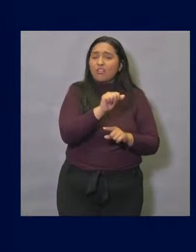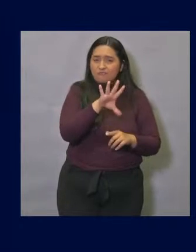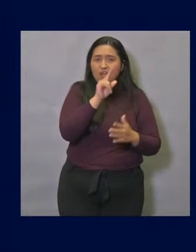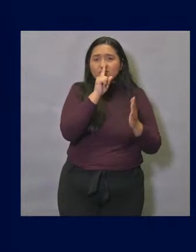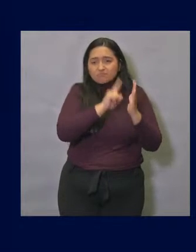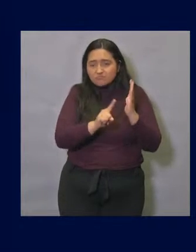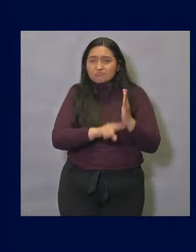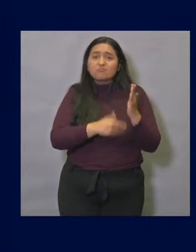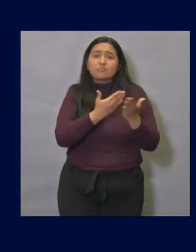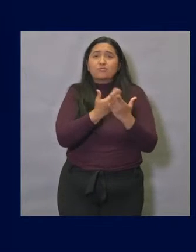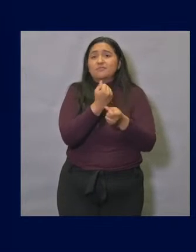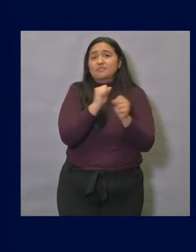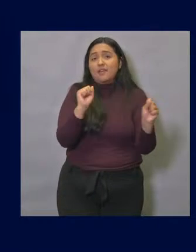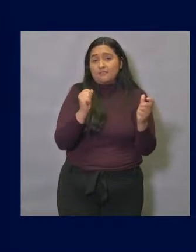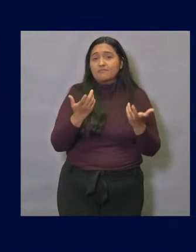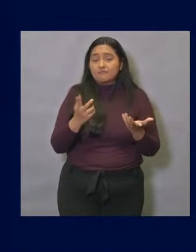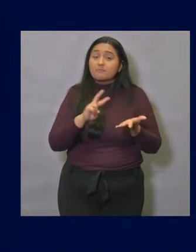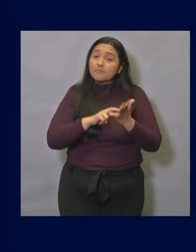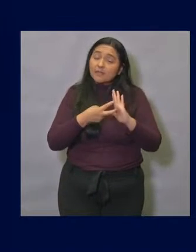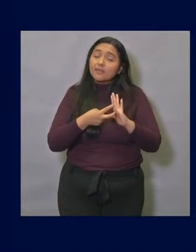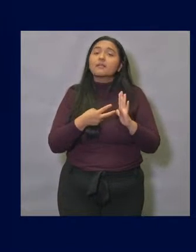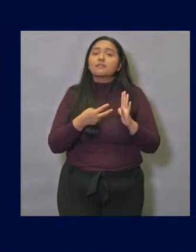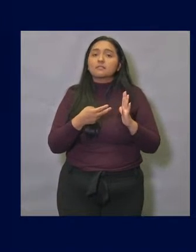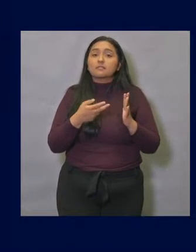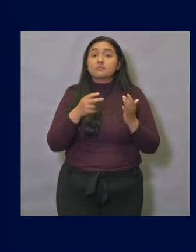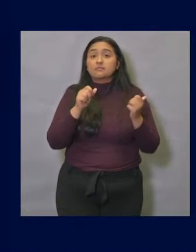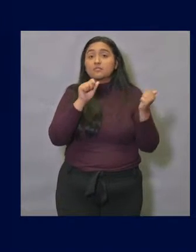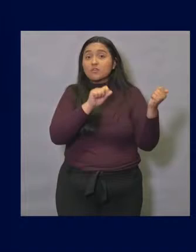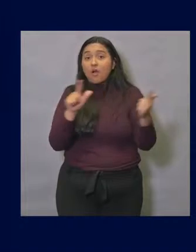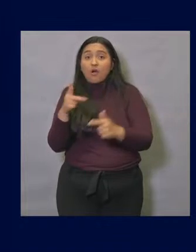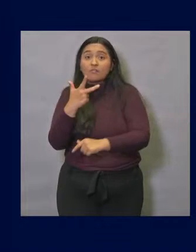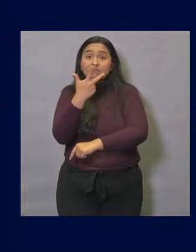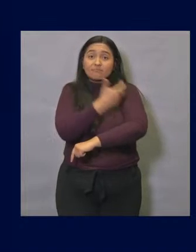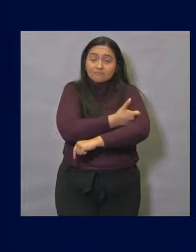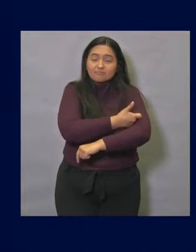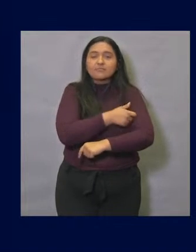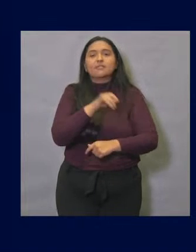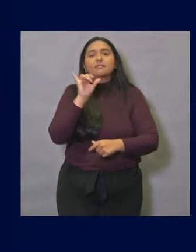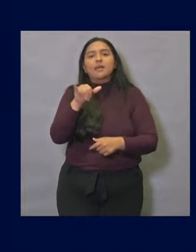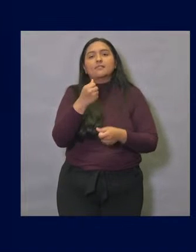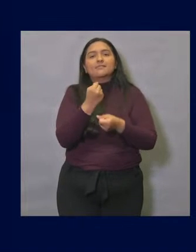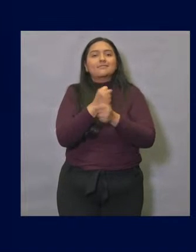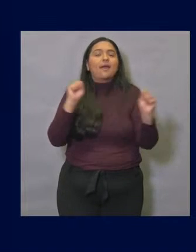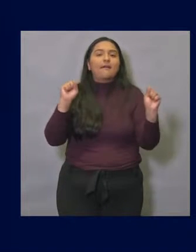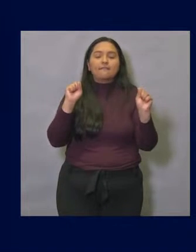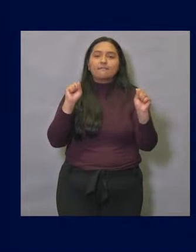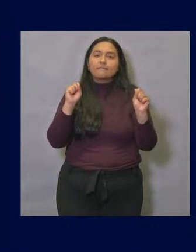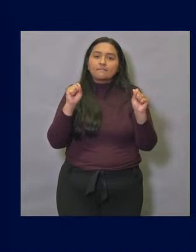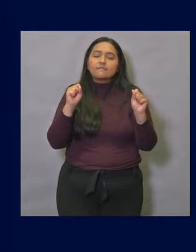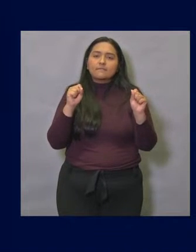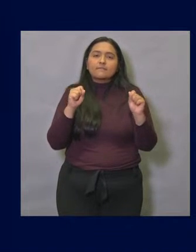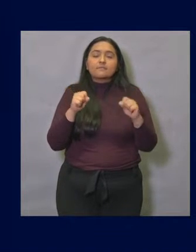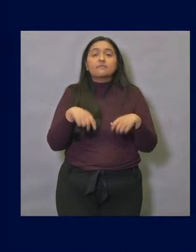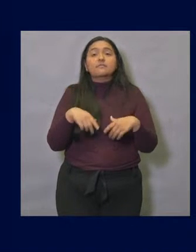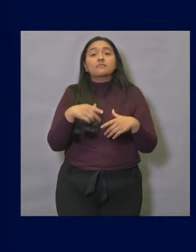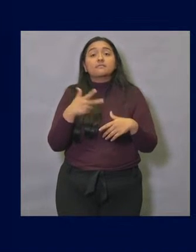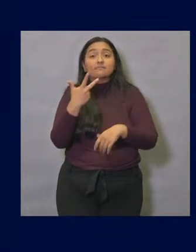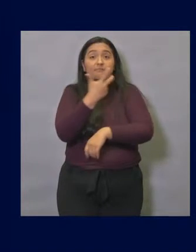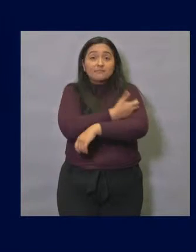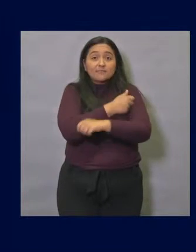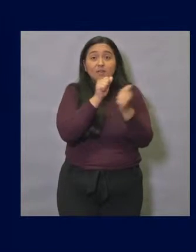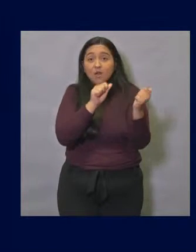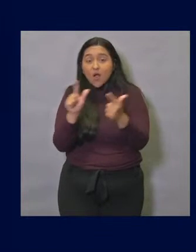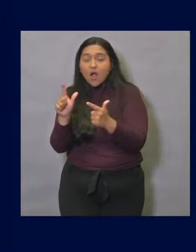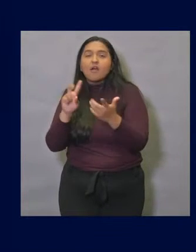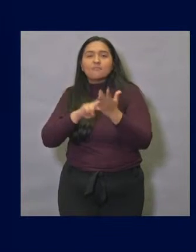que hacer que todos se vacunen es el camino más rápido para llegar al nivel amarillo y las oportunidades de reapertura